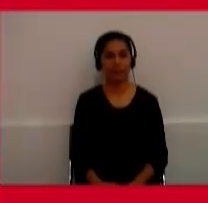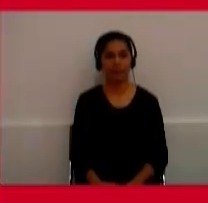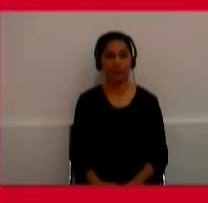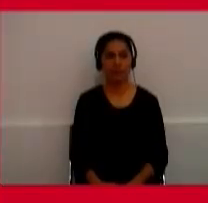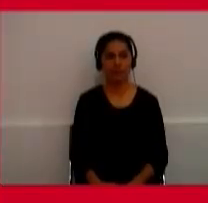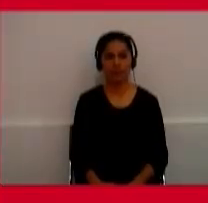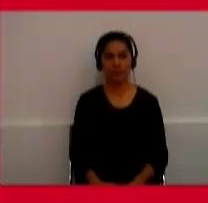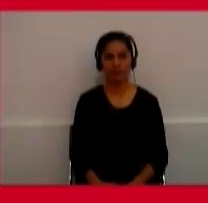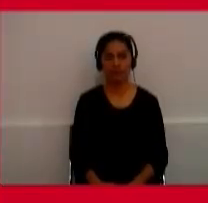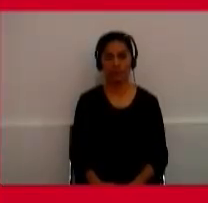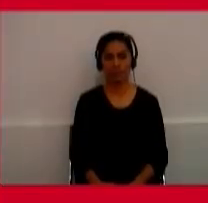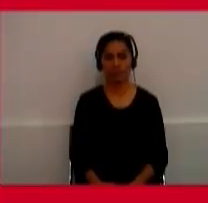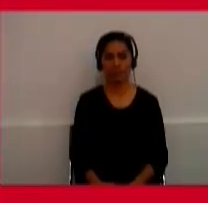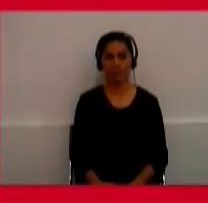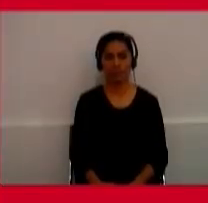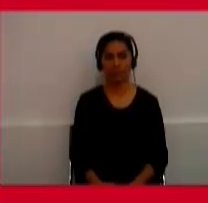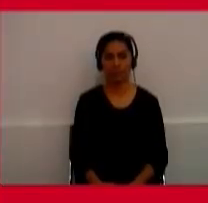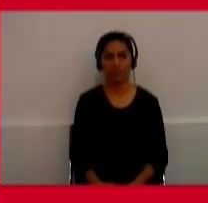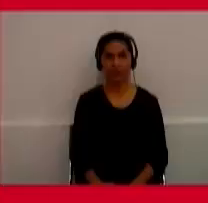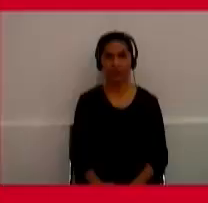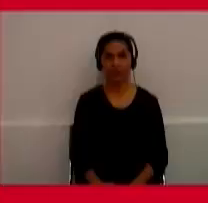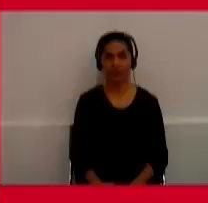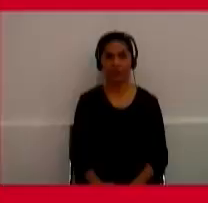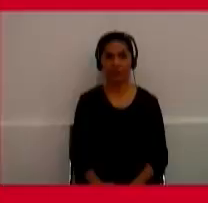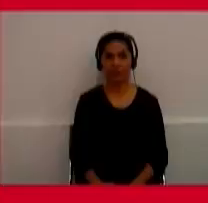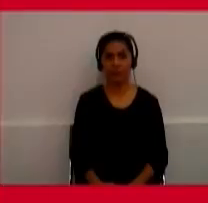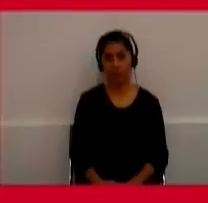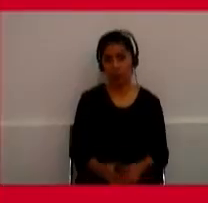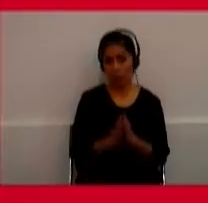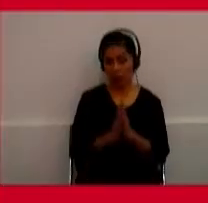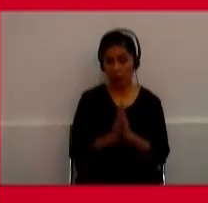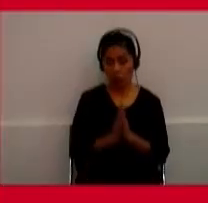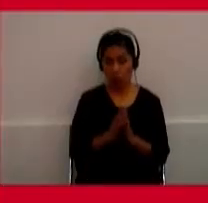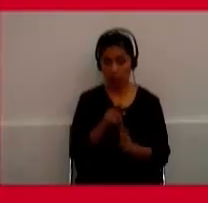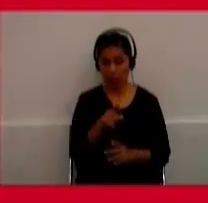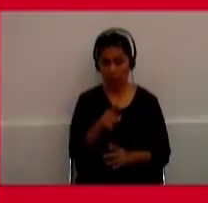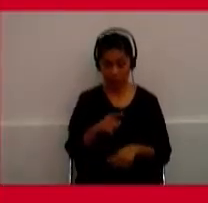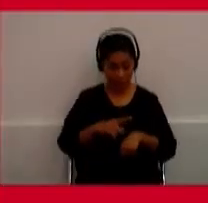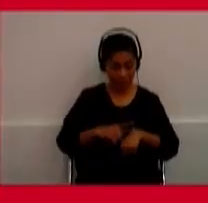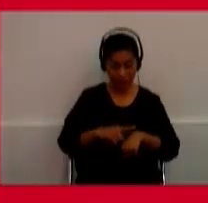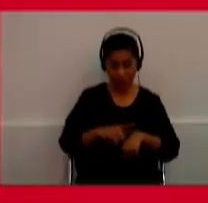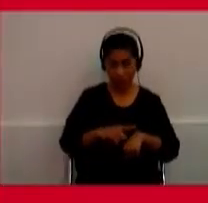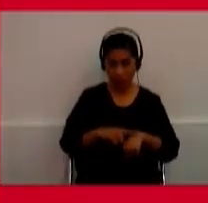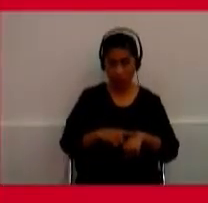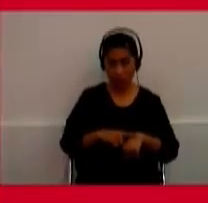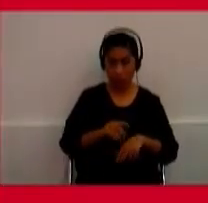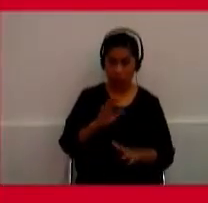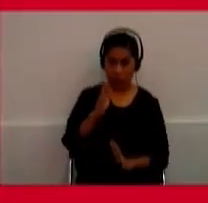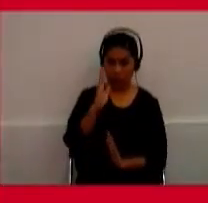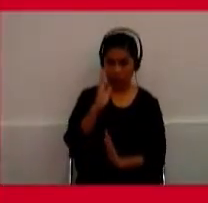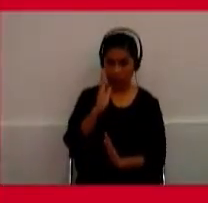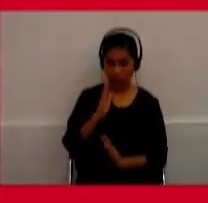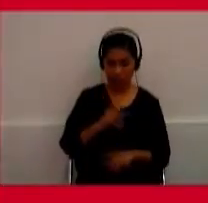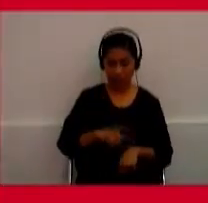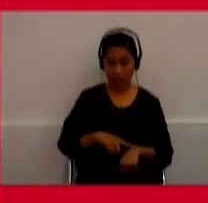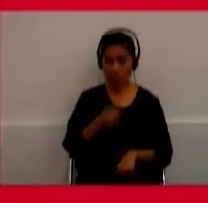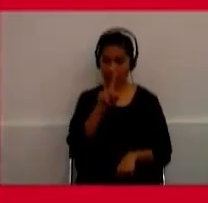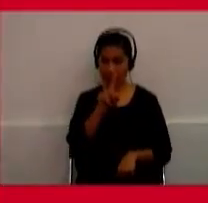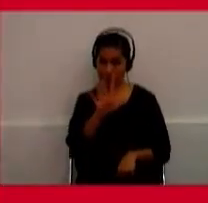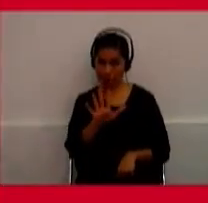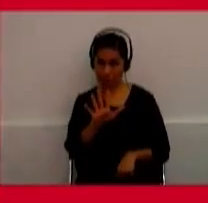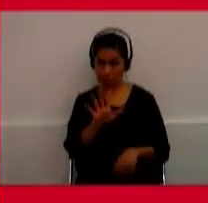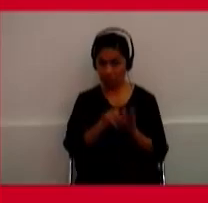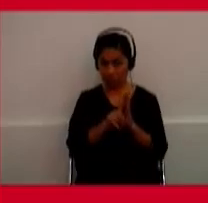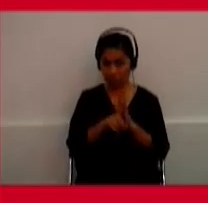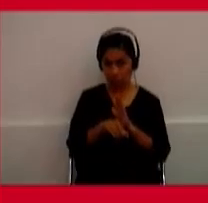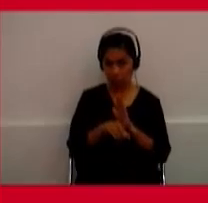Es importante recordarles que sean rigurosos con el tiempo. Las presentaciones solo deben tomar 15 minutos y las preguntas